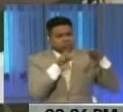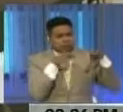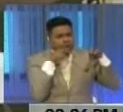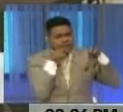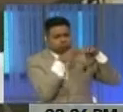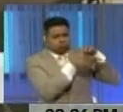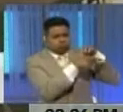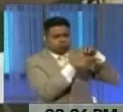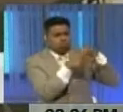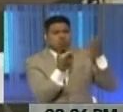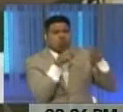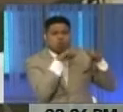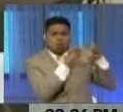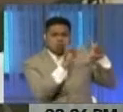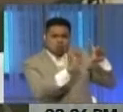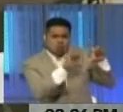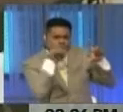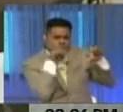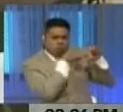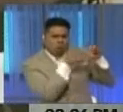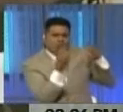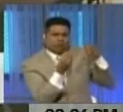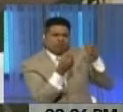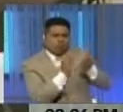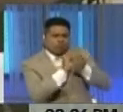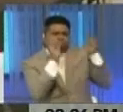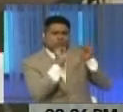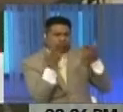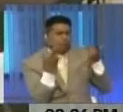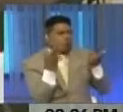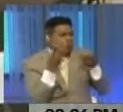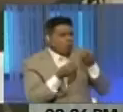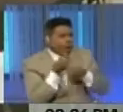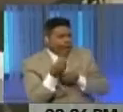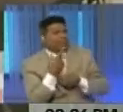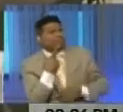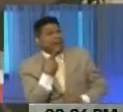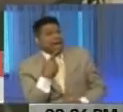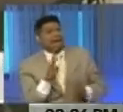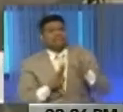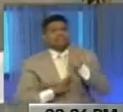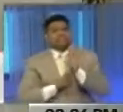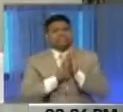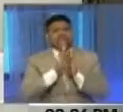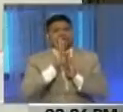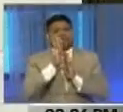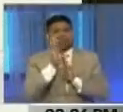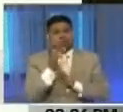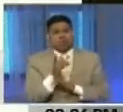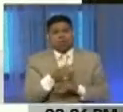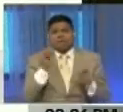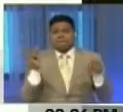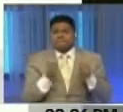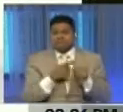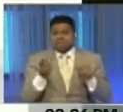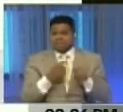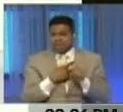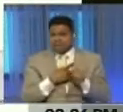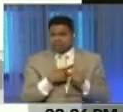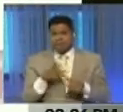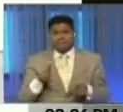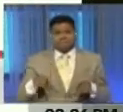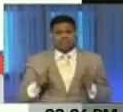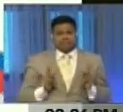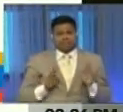sobre nuestro territorio y nuestros minerales es indiscutible. El desarrollo económico sustentable como llave que permite